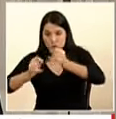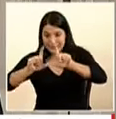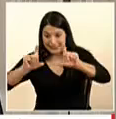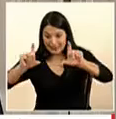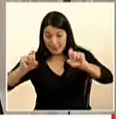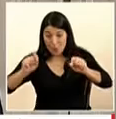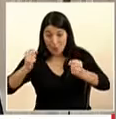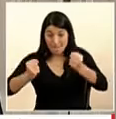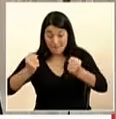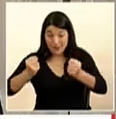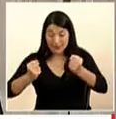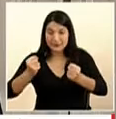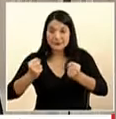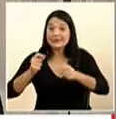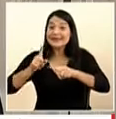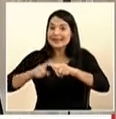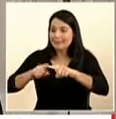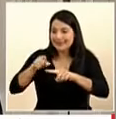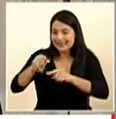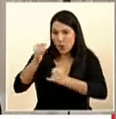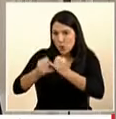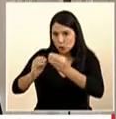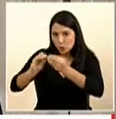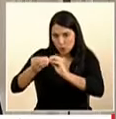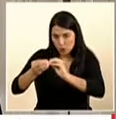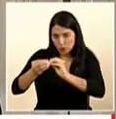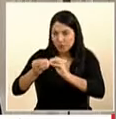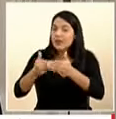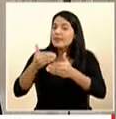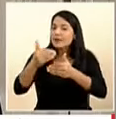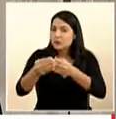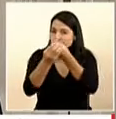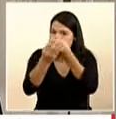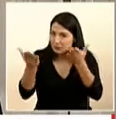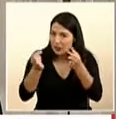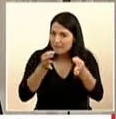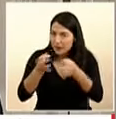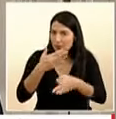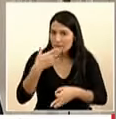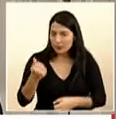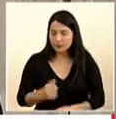alto el último número de la placa como lo informara en algún momento